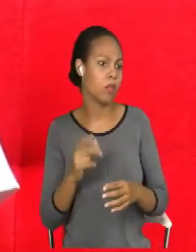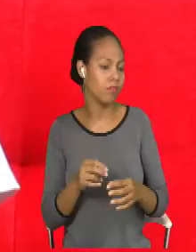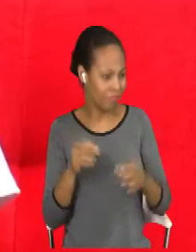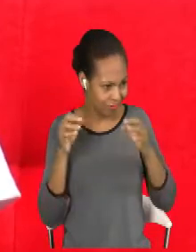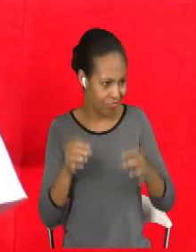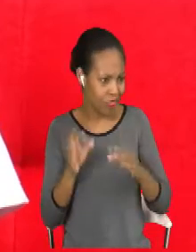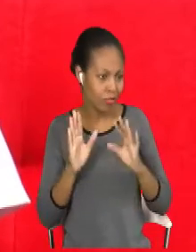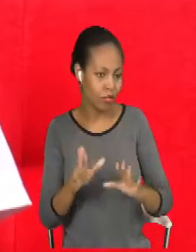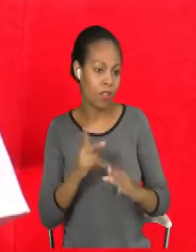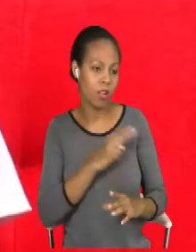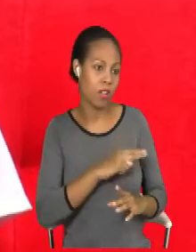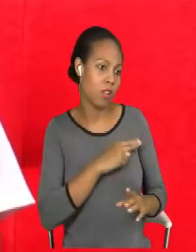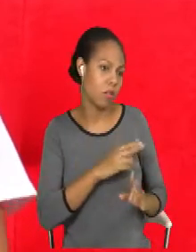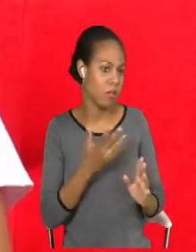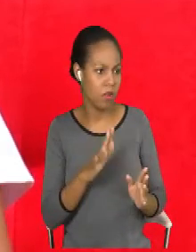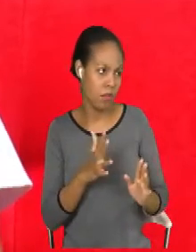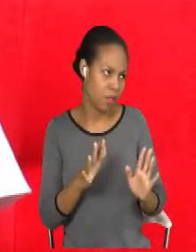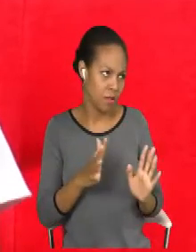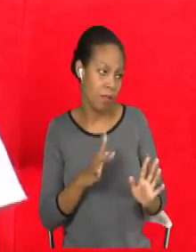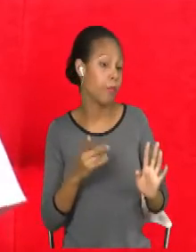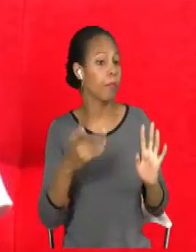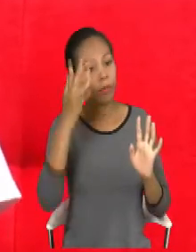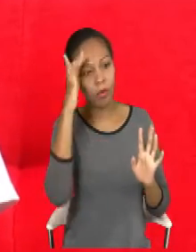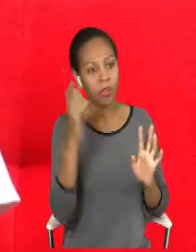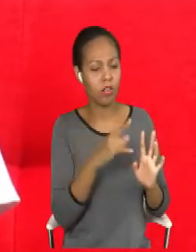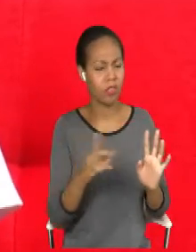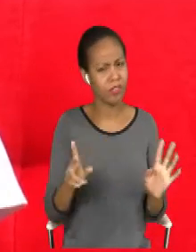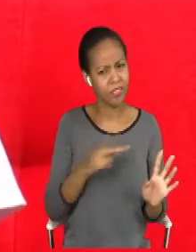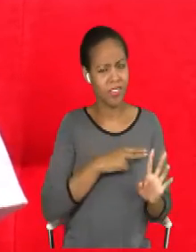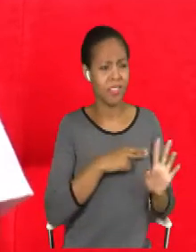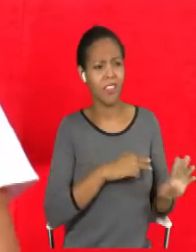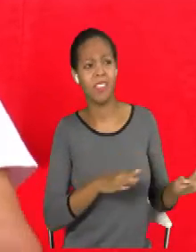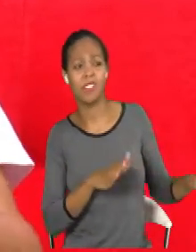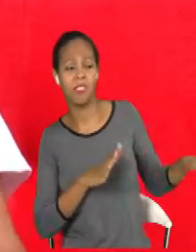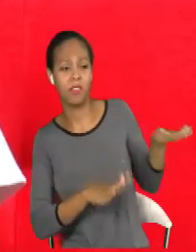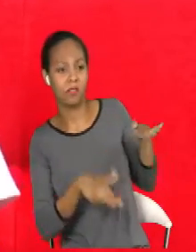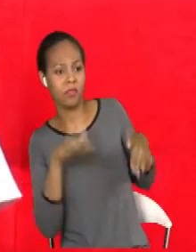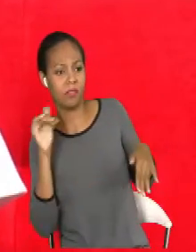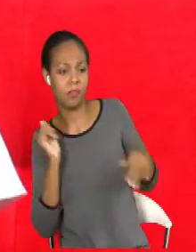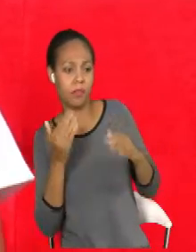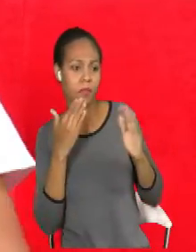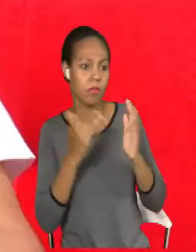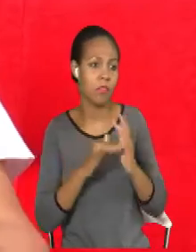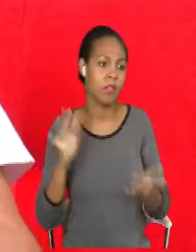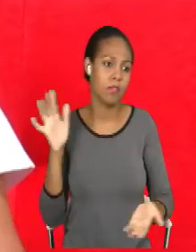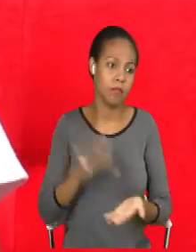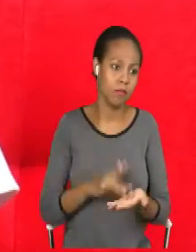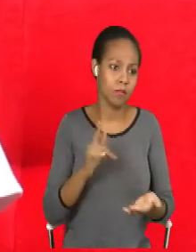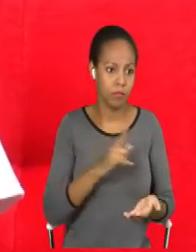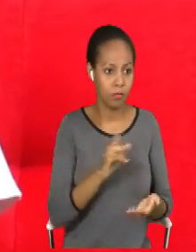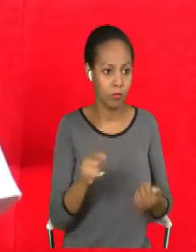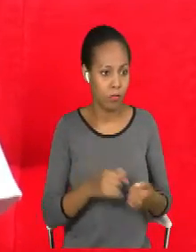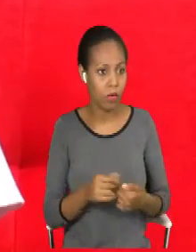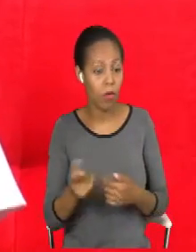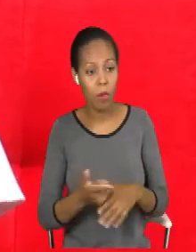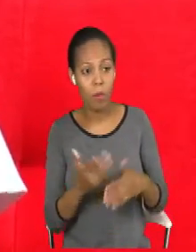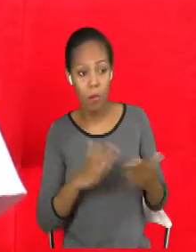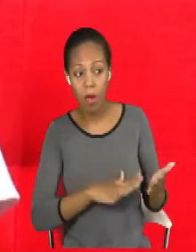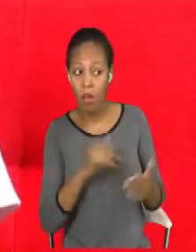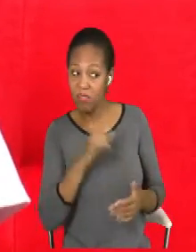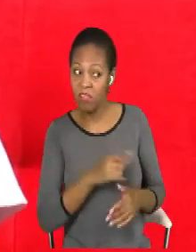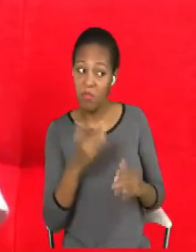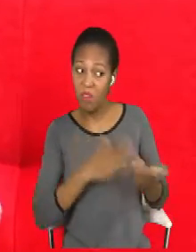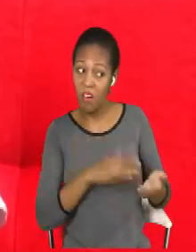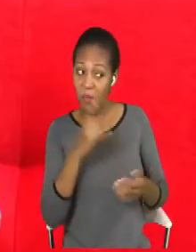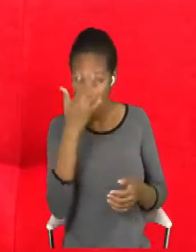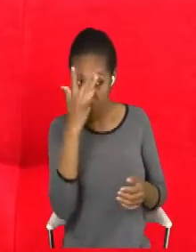los jóvenes le oyen mucho a la religiosidad, a que tú vayas a un lugar y te digan, oye, te vas a morir porque tú estás pecando en eso. No,